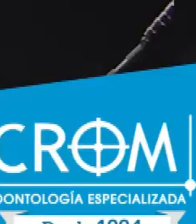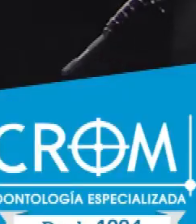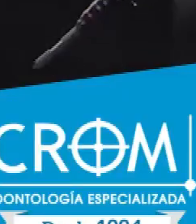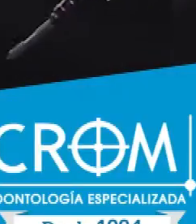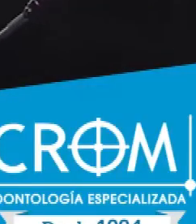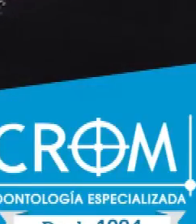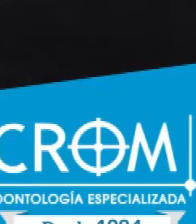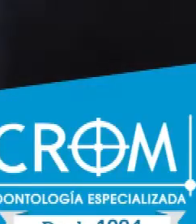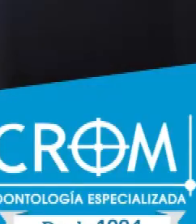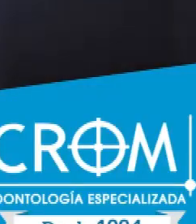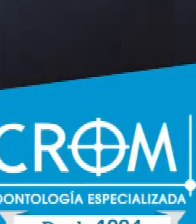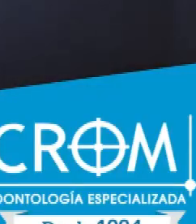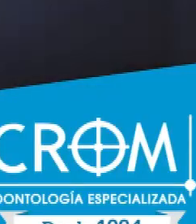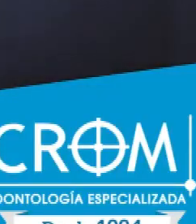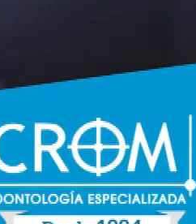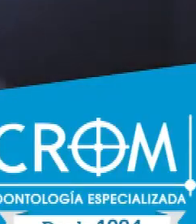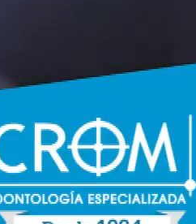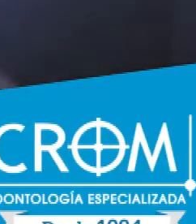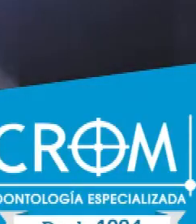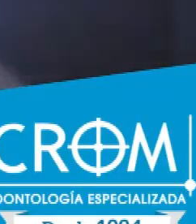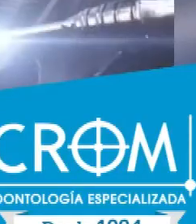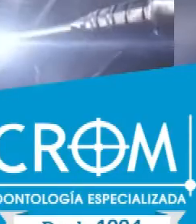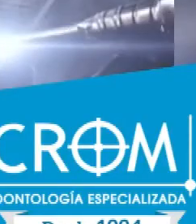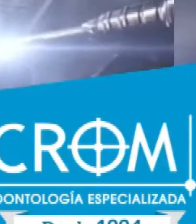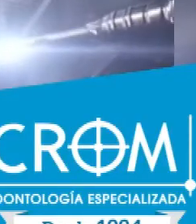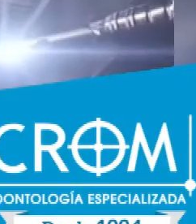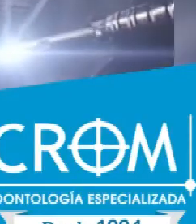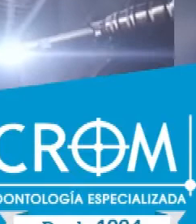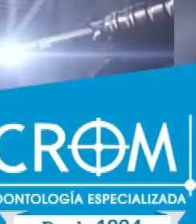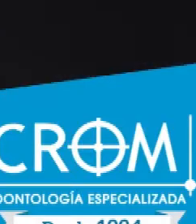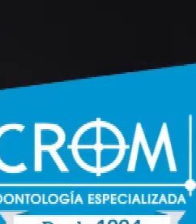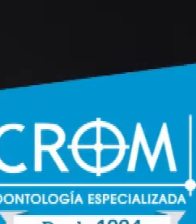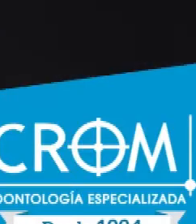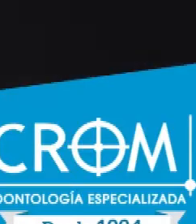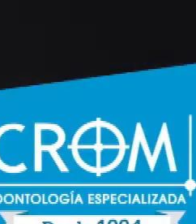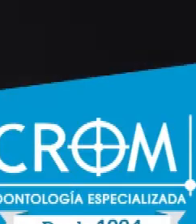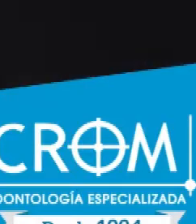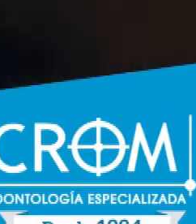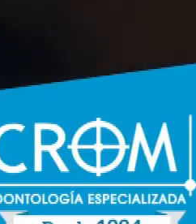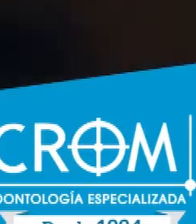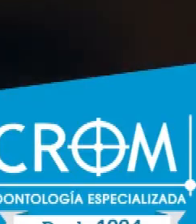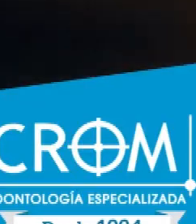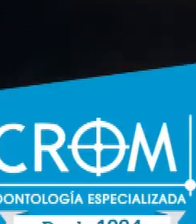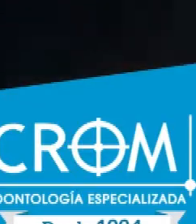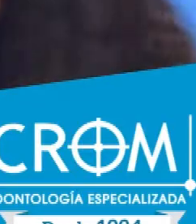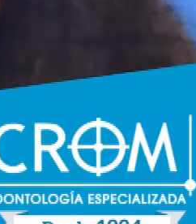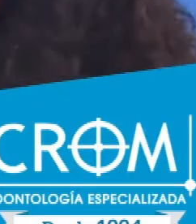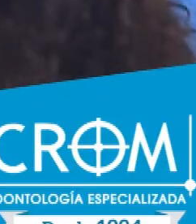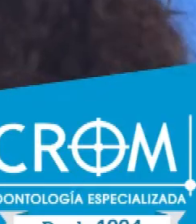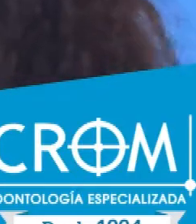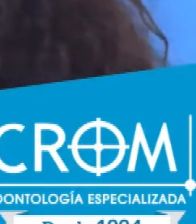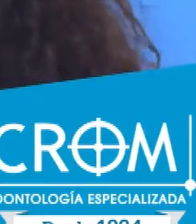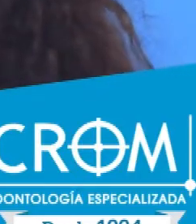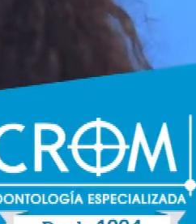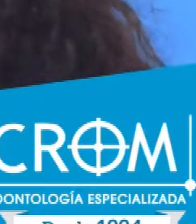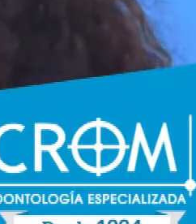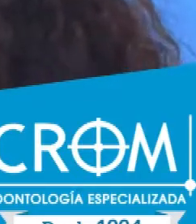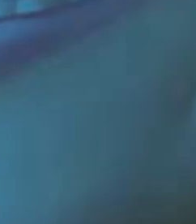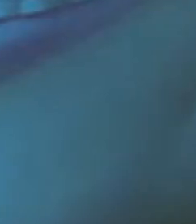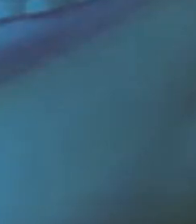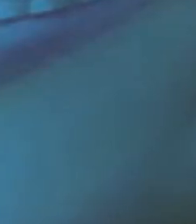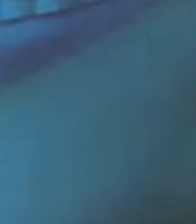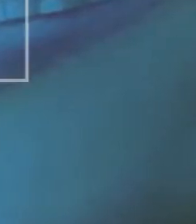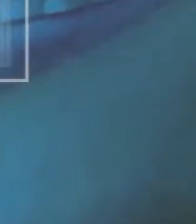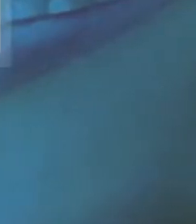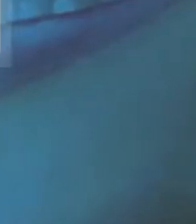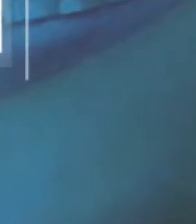Invisalign, ortodoncia invisible. Resultados muy visibles. Únicos certificados en Santander. Luce tu sonrisa, no tus brackets. Chrome,